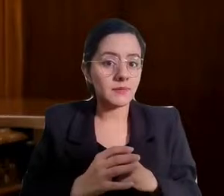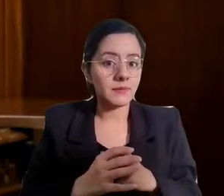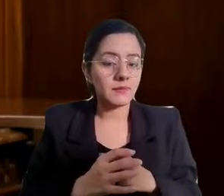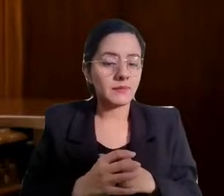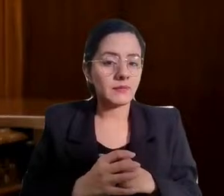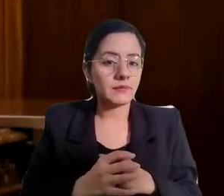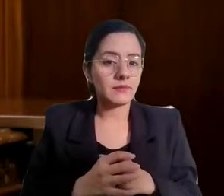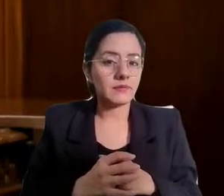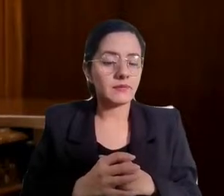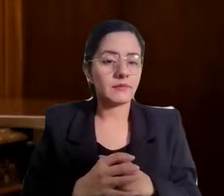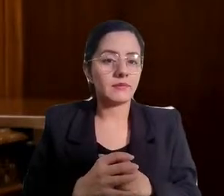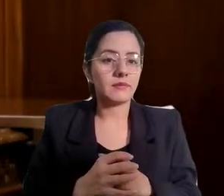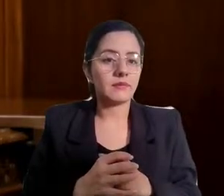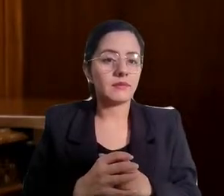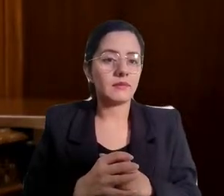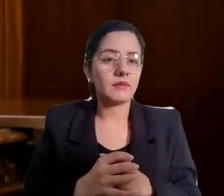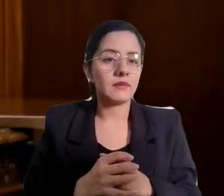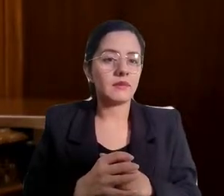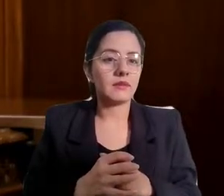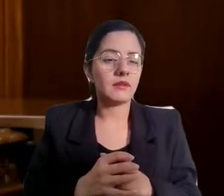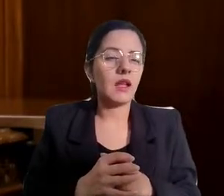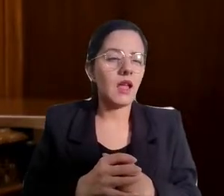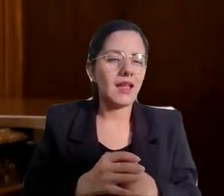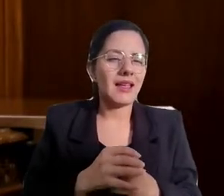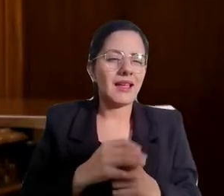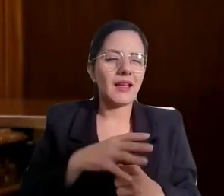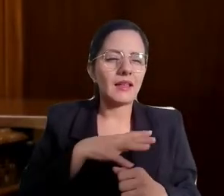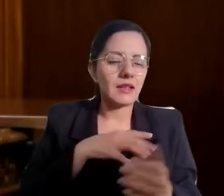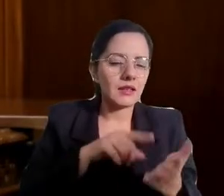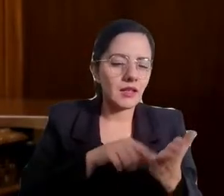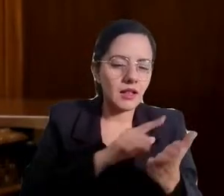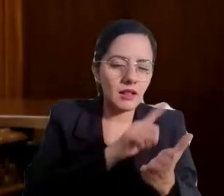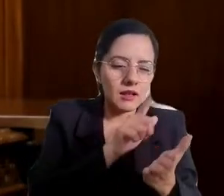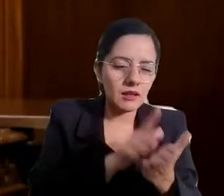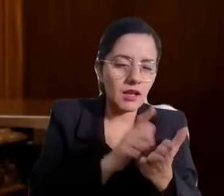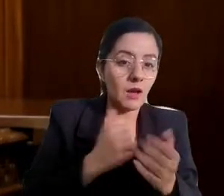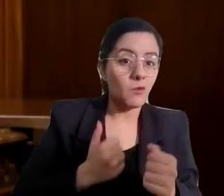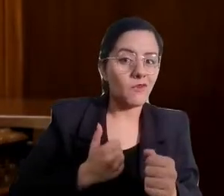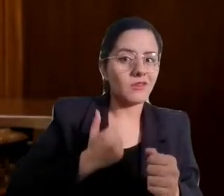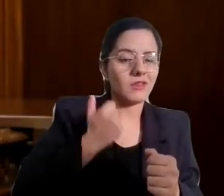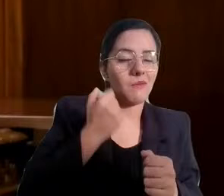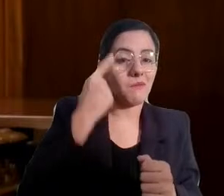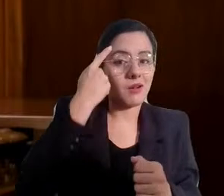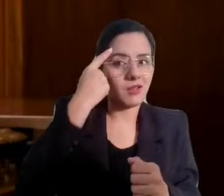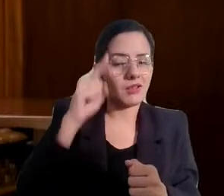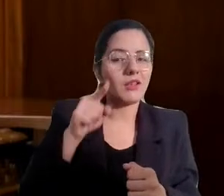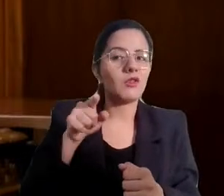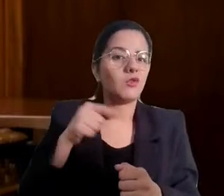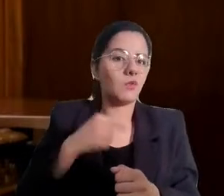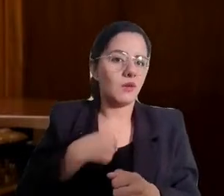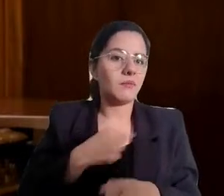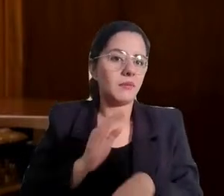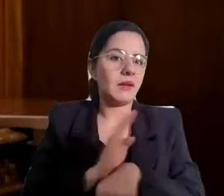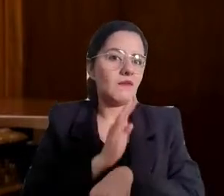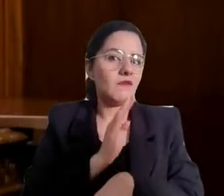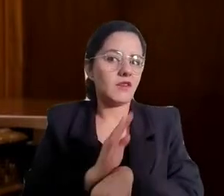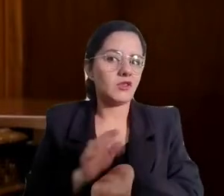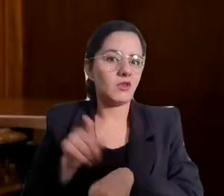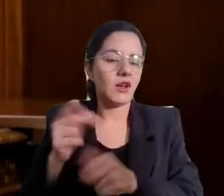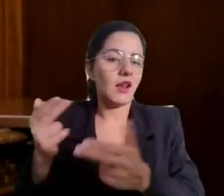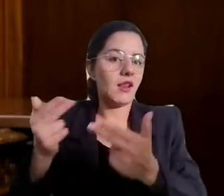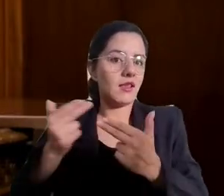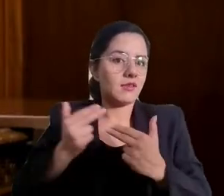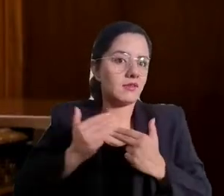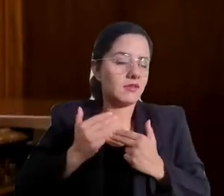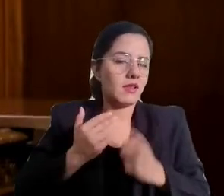está legalmente a su alcance para poder beneficiarse económicamente. Una